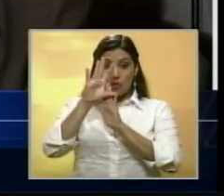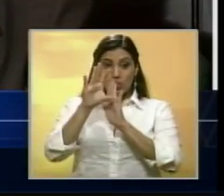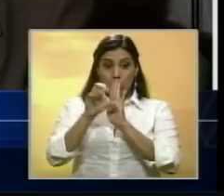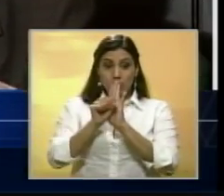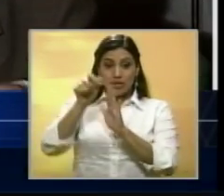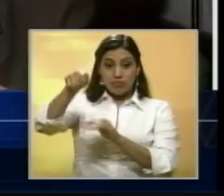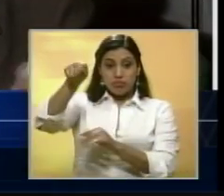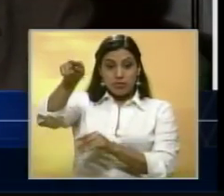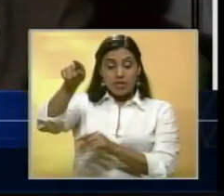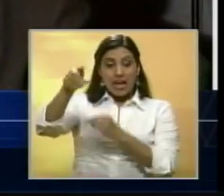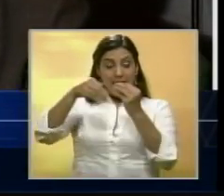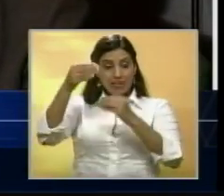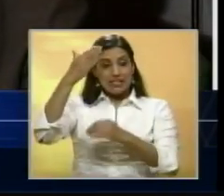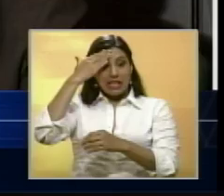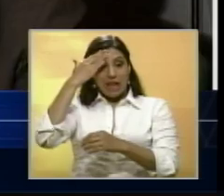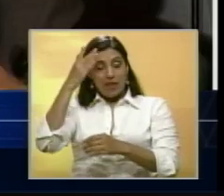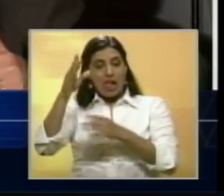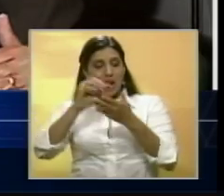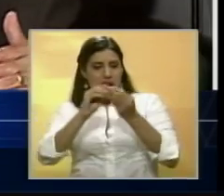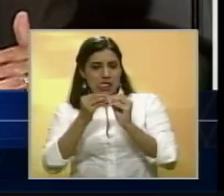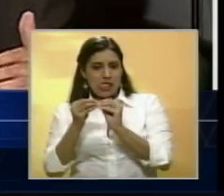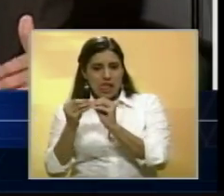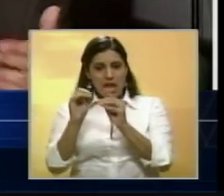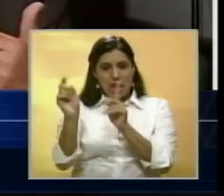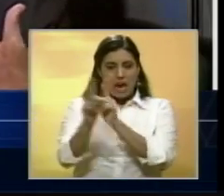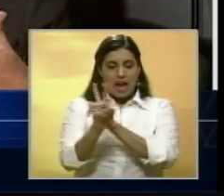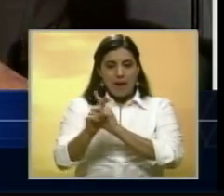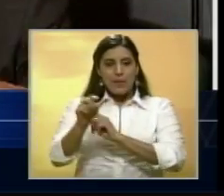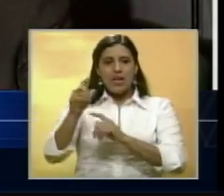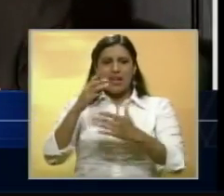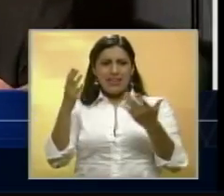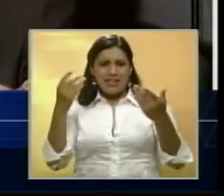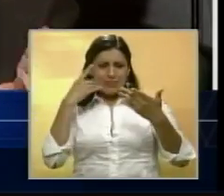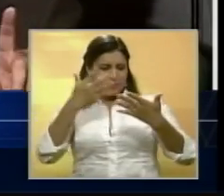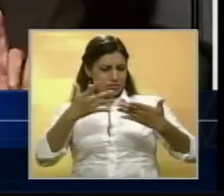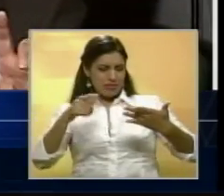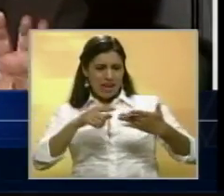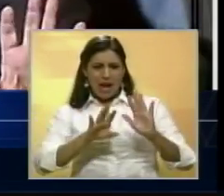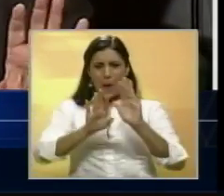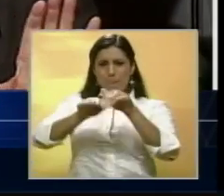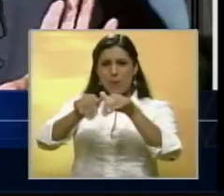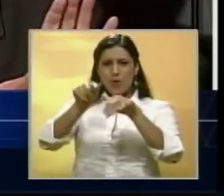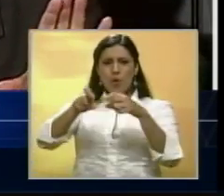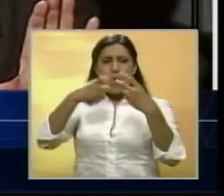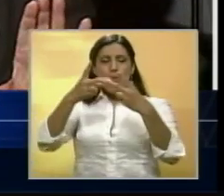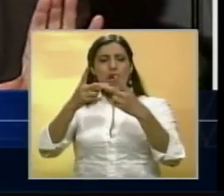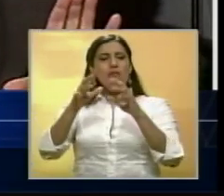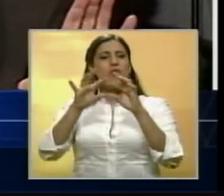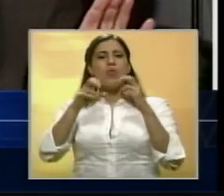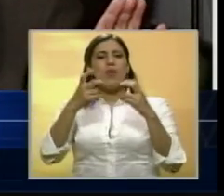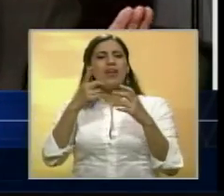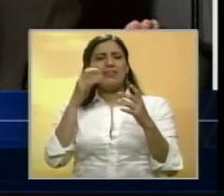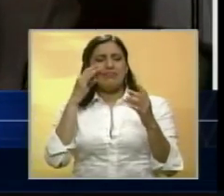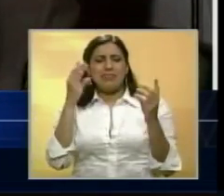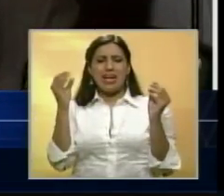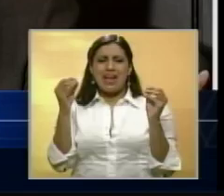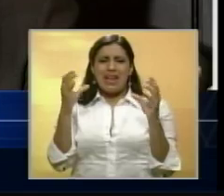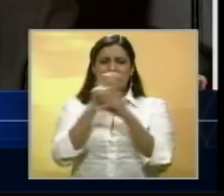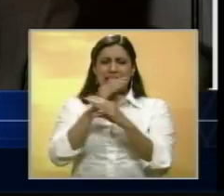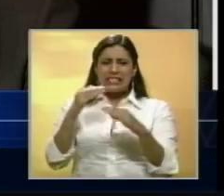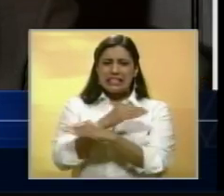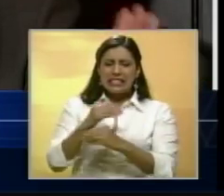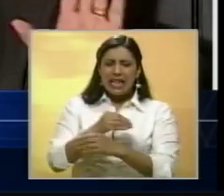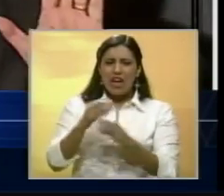constitucional, su bufete, como sabemos, le enmendó la plana y convirtió aquella acción de amparo en un recurso de